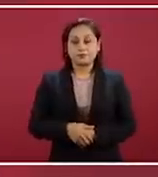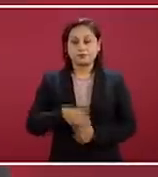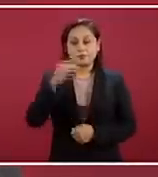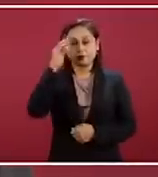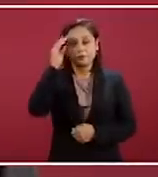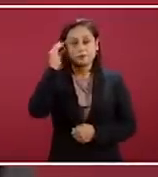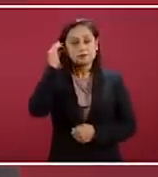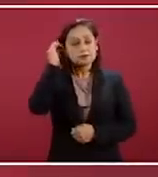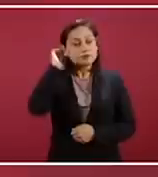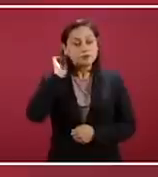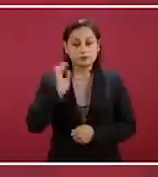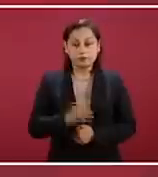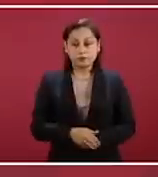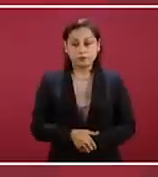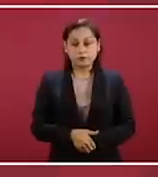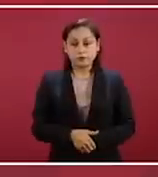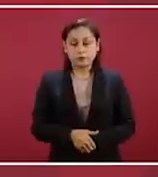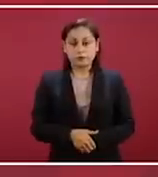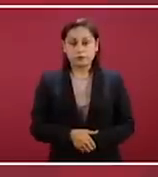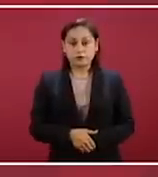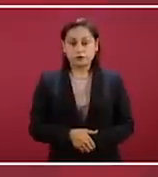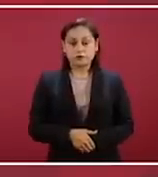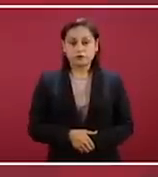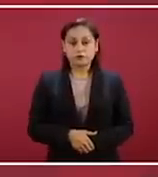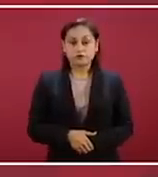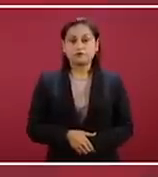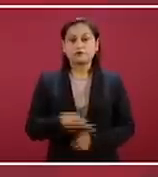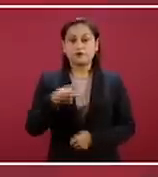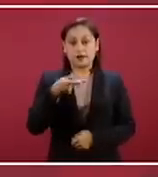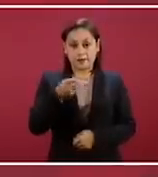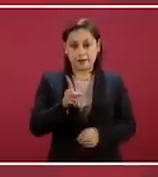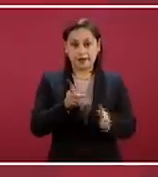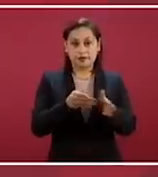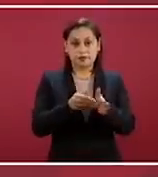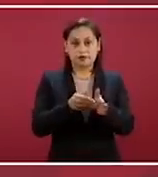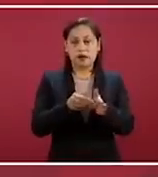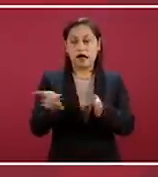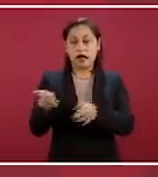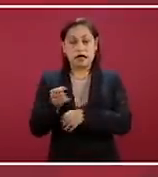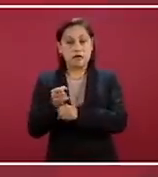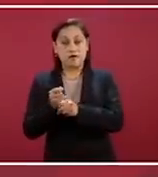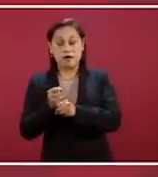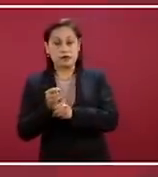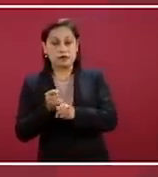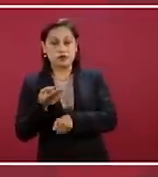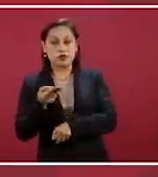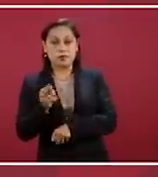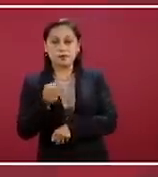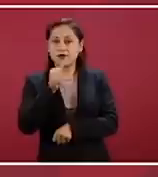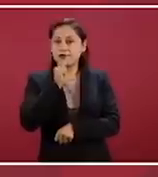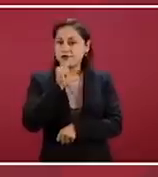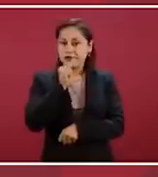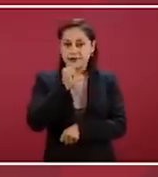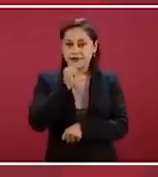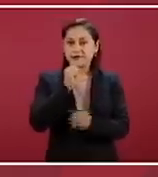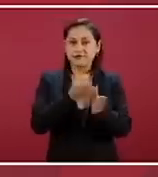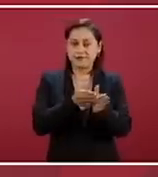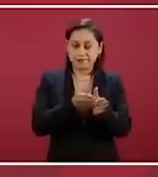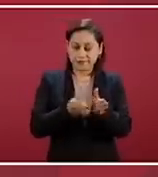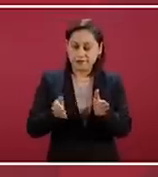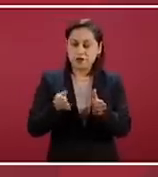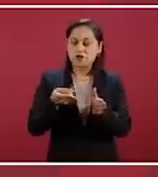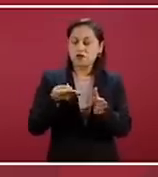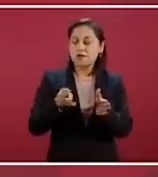Pero primero falta noviembre y falta diciembre. Espero